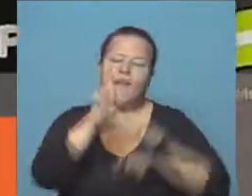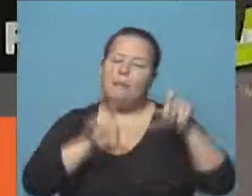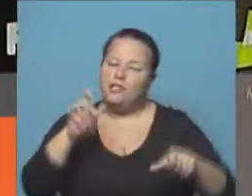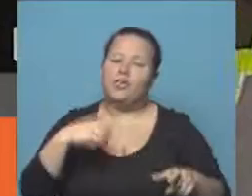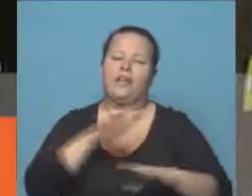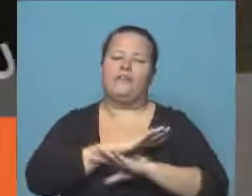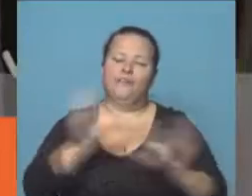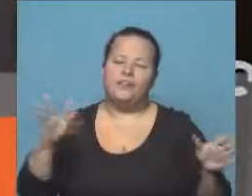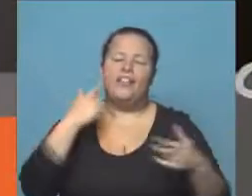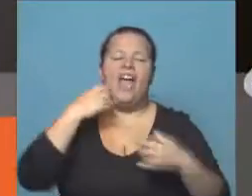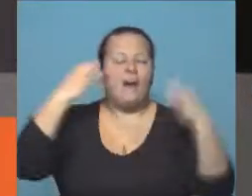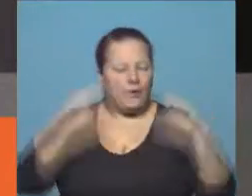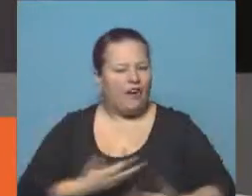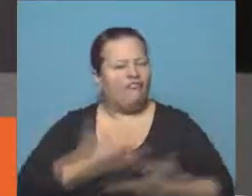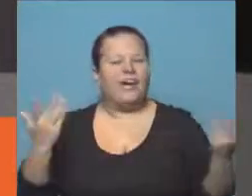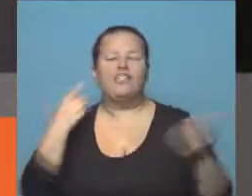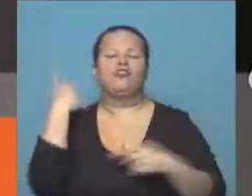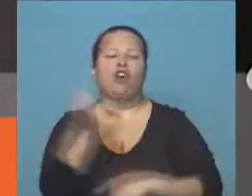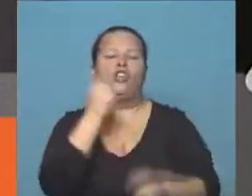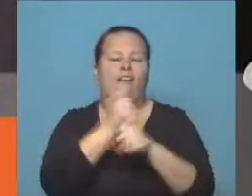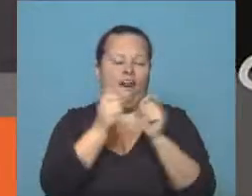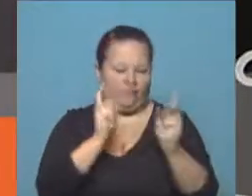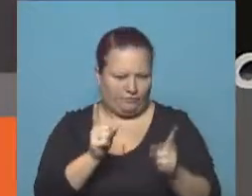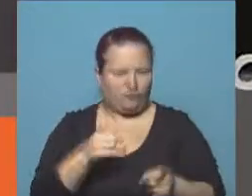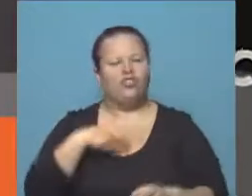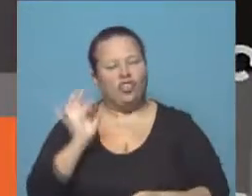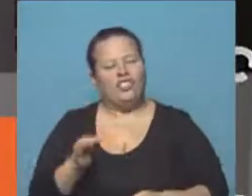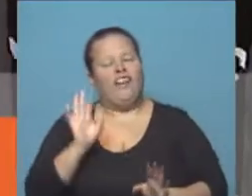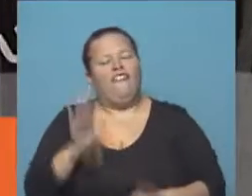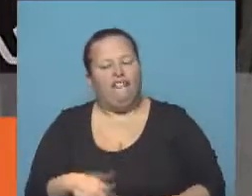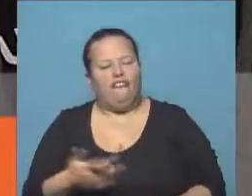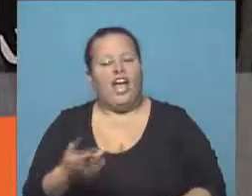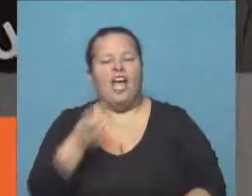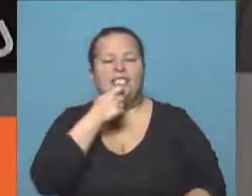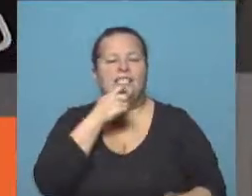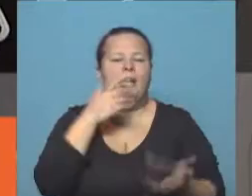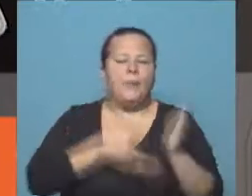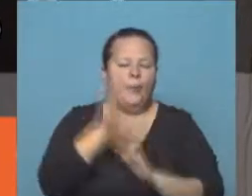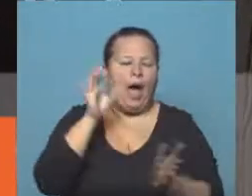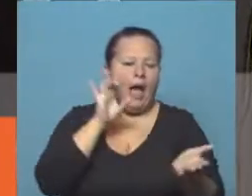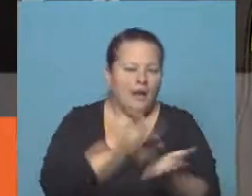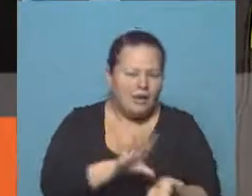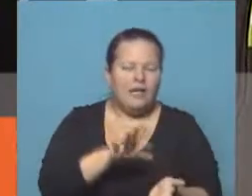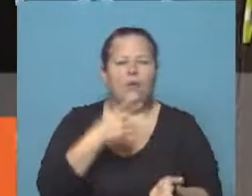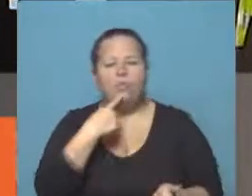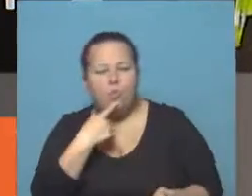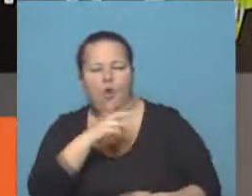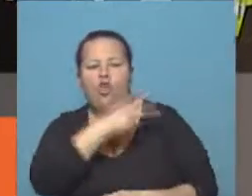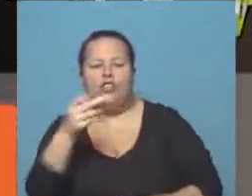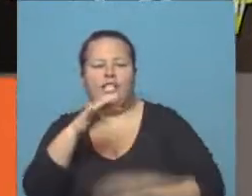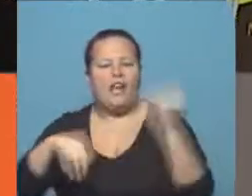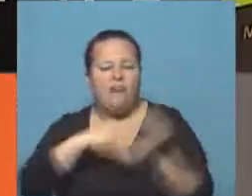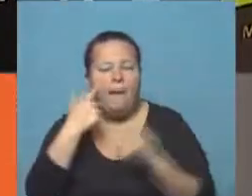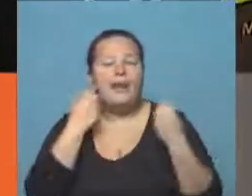compañeros terminen un día feliz y que todos tengan su puestito de trabajo. Yo sé que es antipático cuando hay puestos de trabajo en ciernes y sobre todo 200 familias que